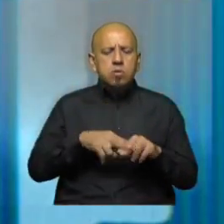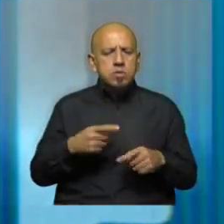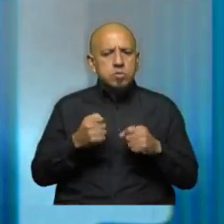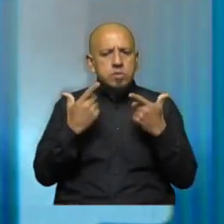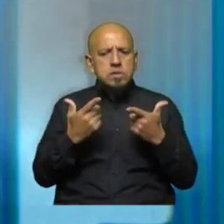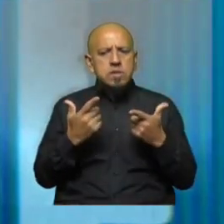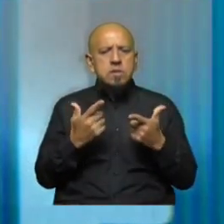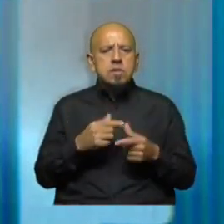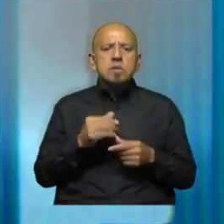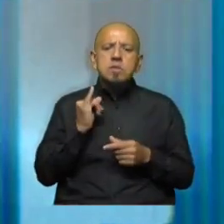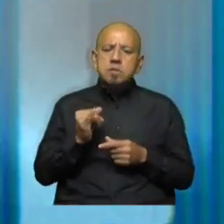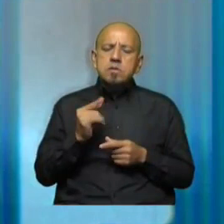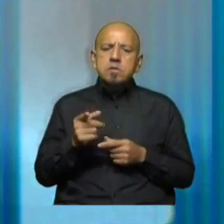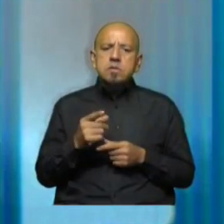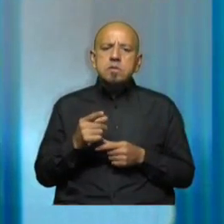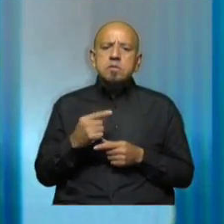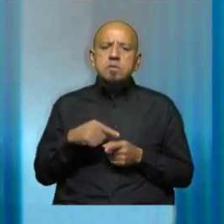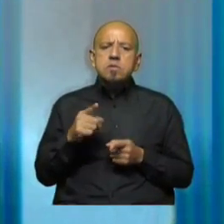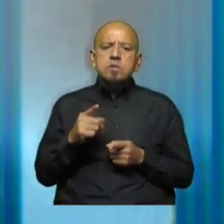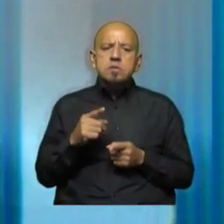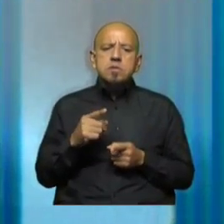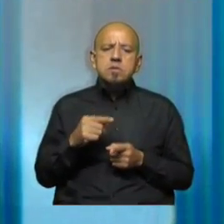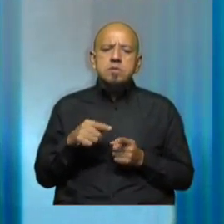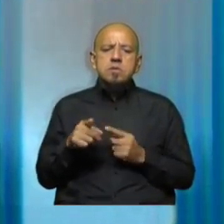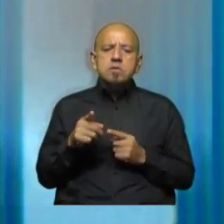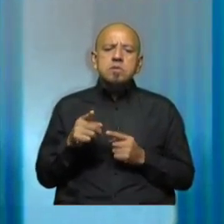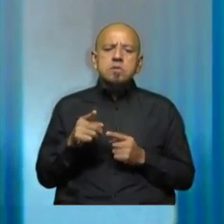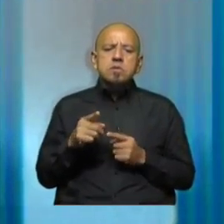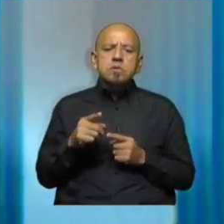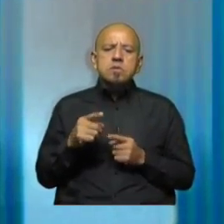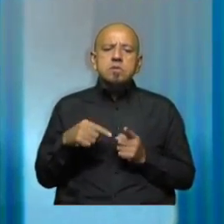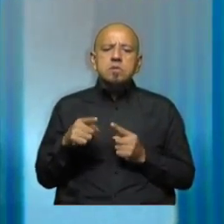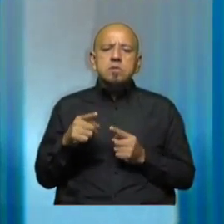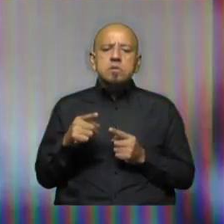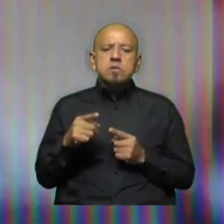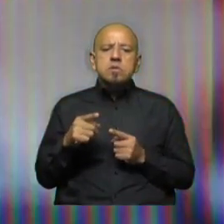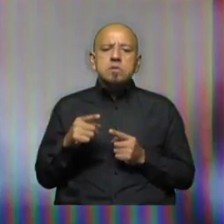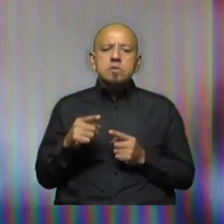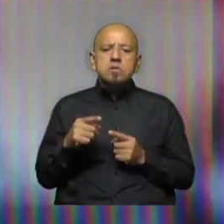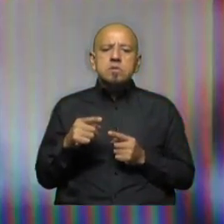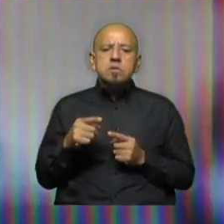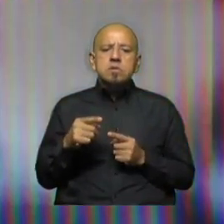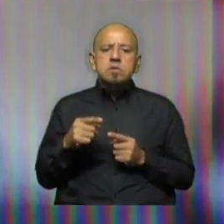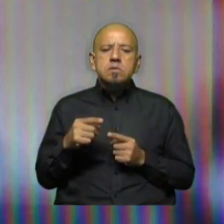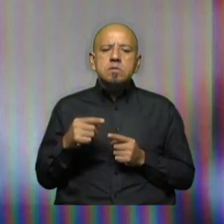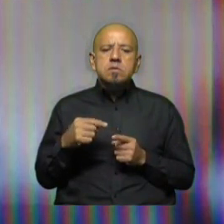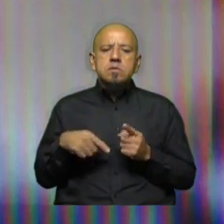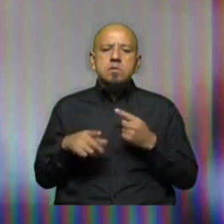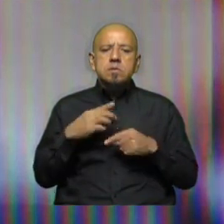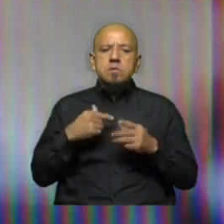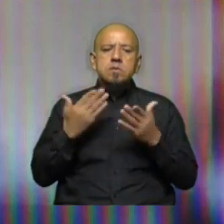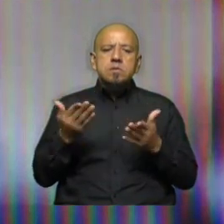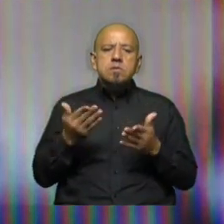Sí, también. Te doy tipo hashtag, porque si no me van a acusar de spoilear, pero Franco,